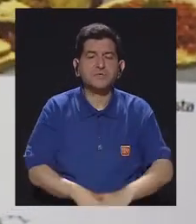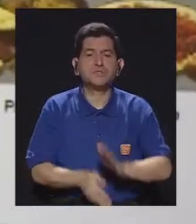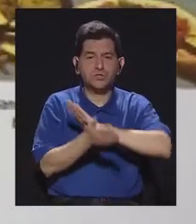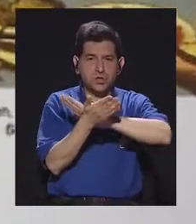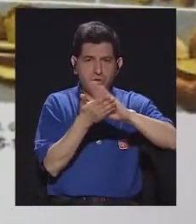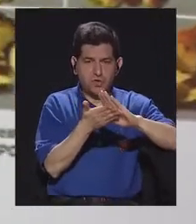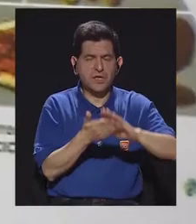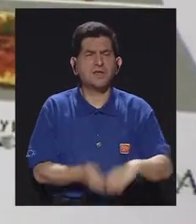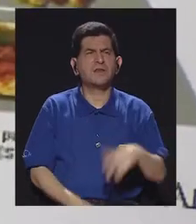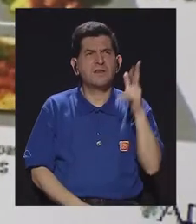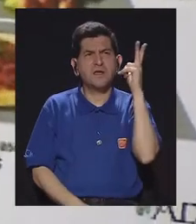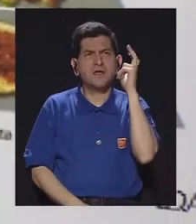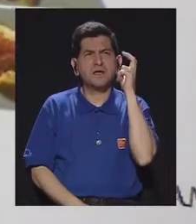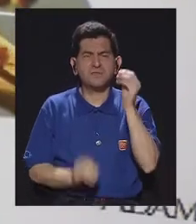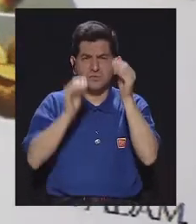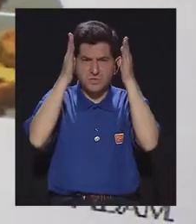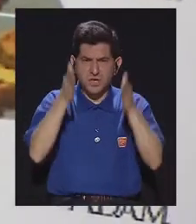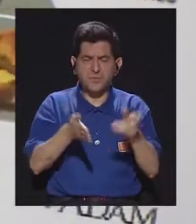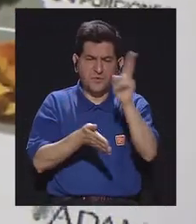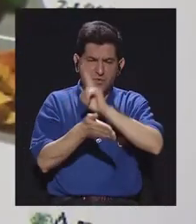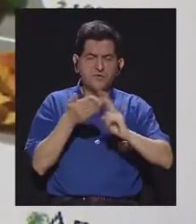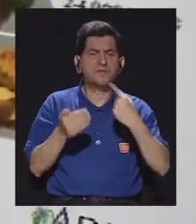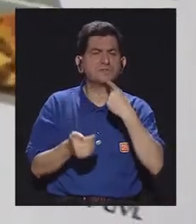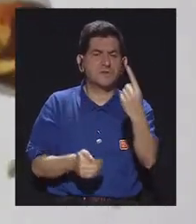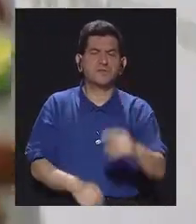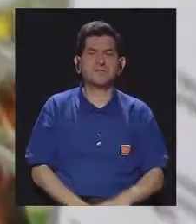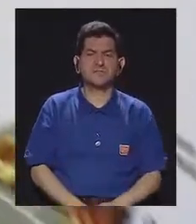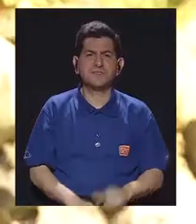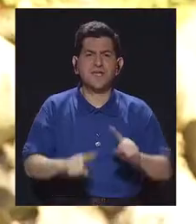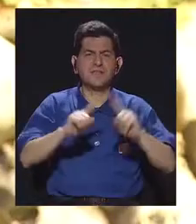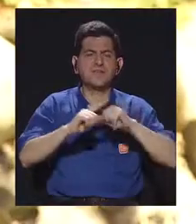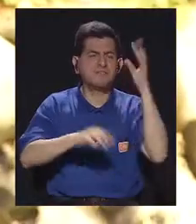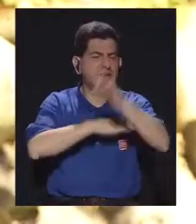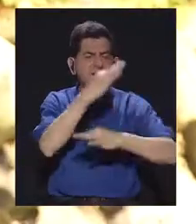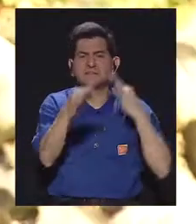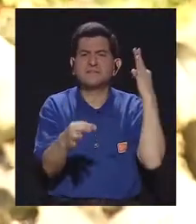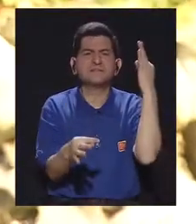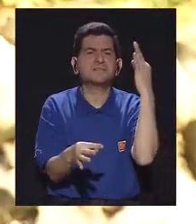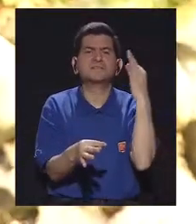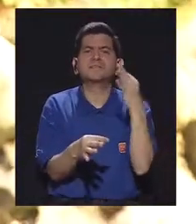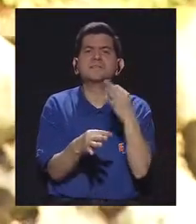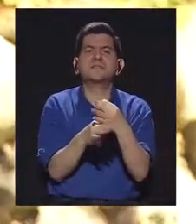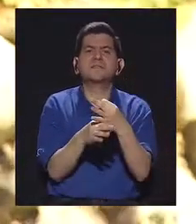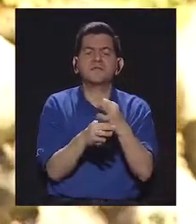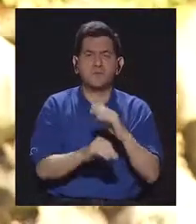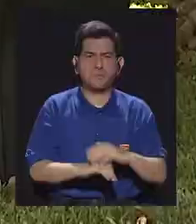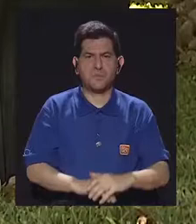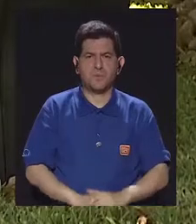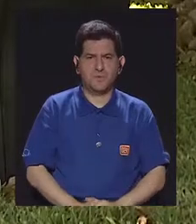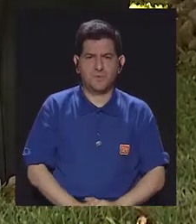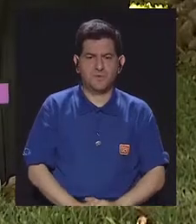Porque el otro día estaba escuchando a un profesor también en la universidad que decía que hay muchos tipos